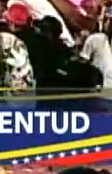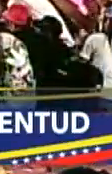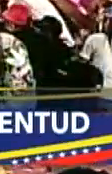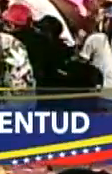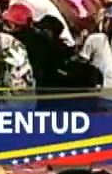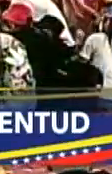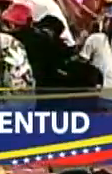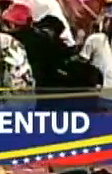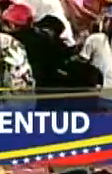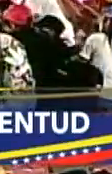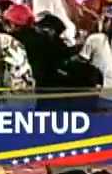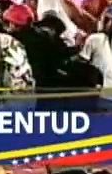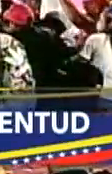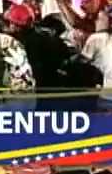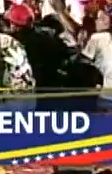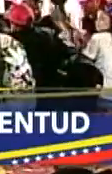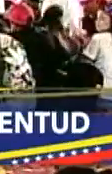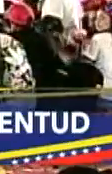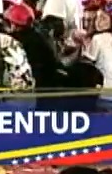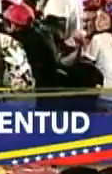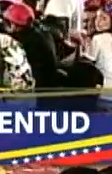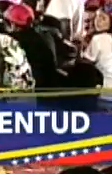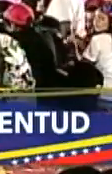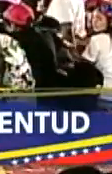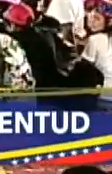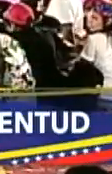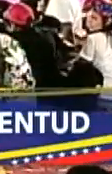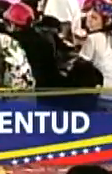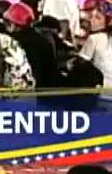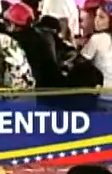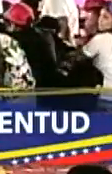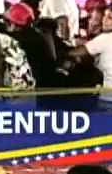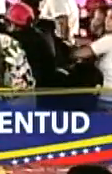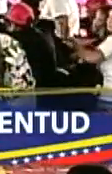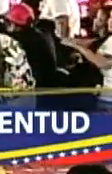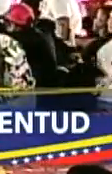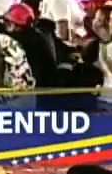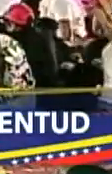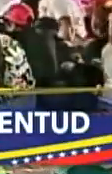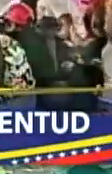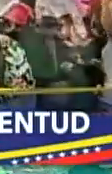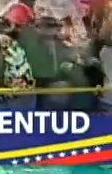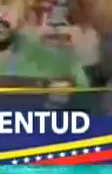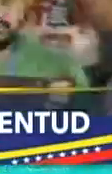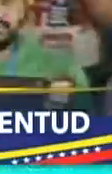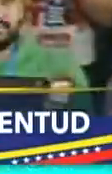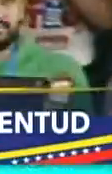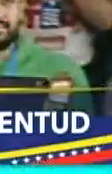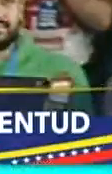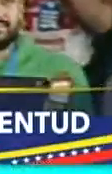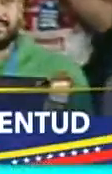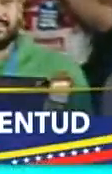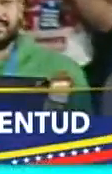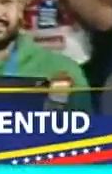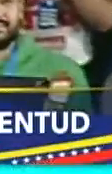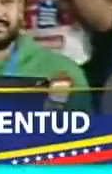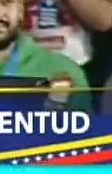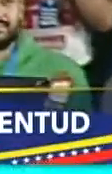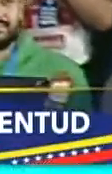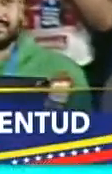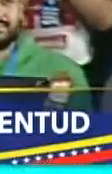inmediatas, estables y permanentes a los temas que has planteado, Wilmer. Pero muchas gracias, presidente. Palacio de